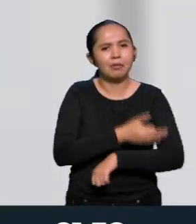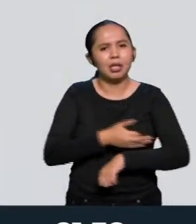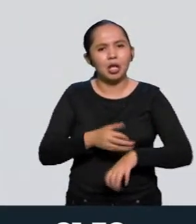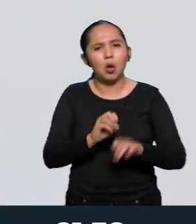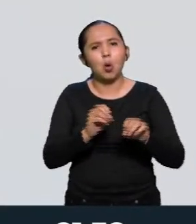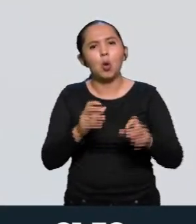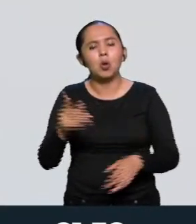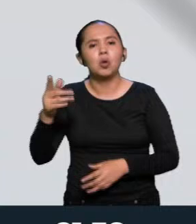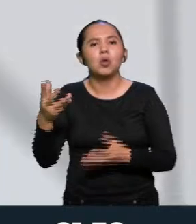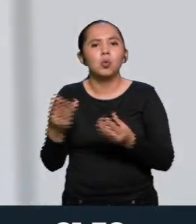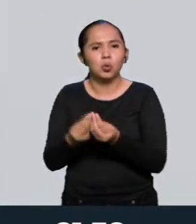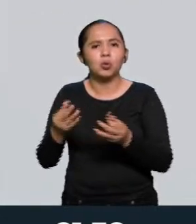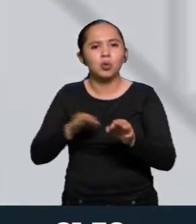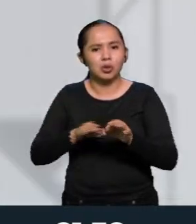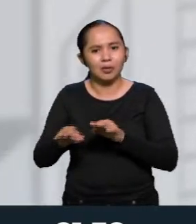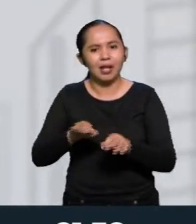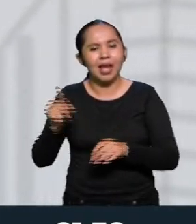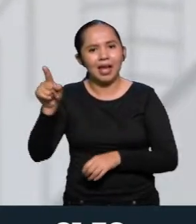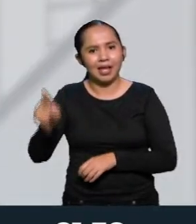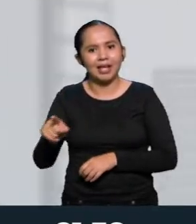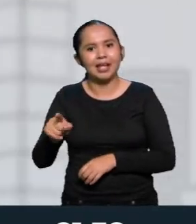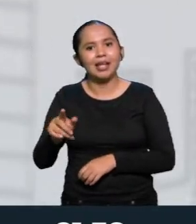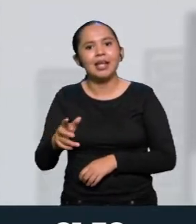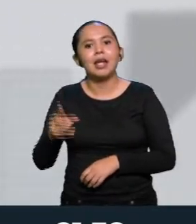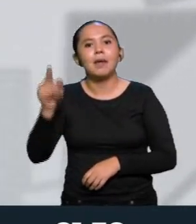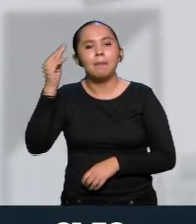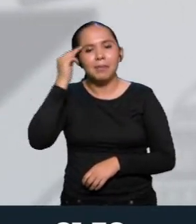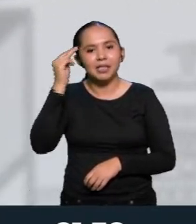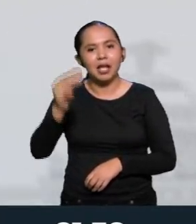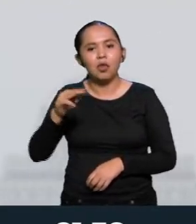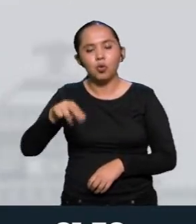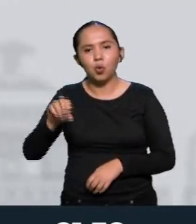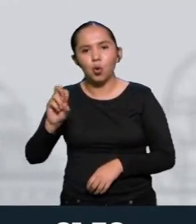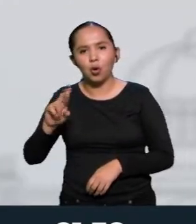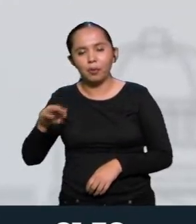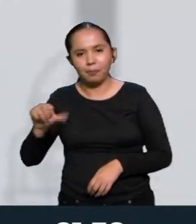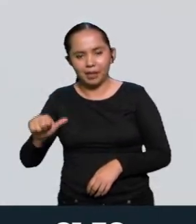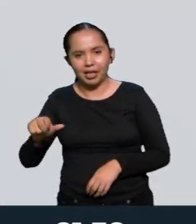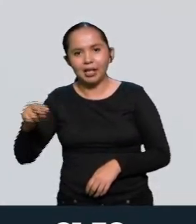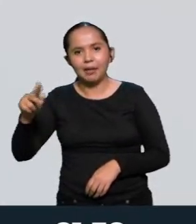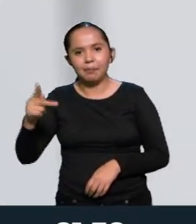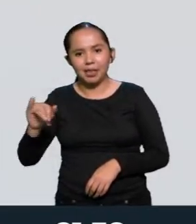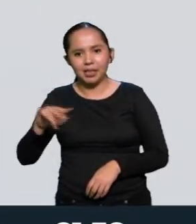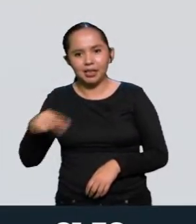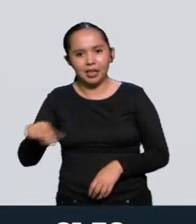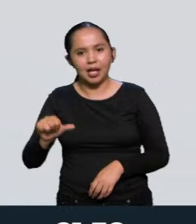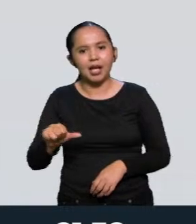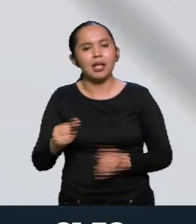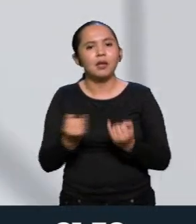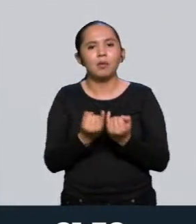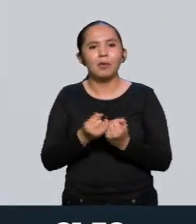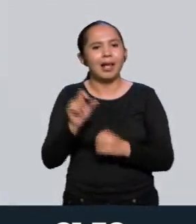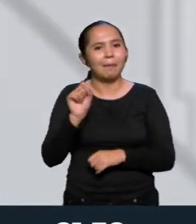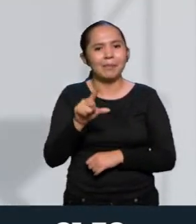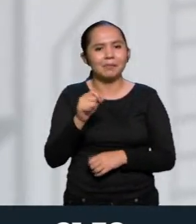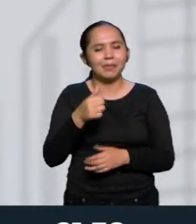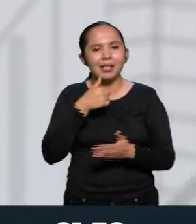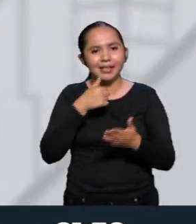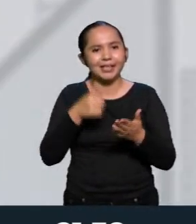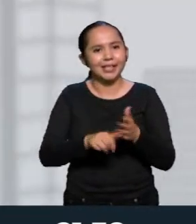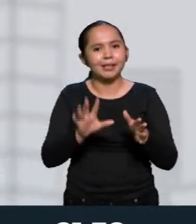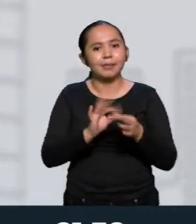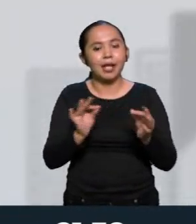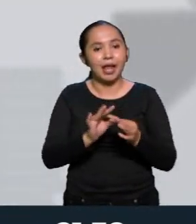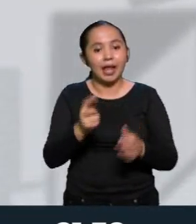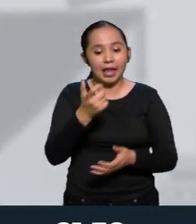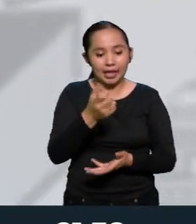Poder Judicial Federal y de forma directa con la ministra Norma Piña? Y otro dato muy importante que lo menciona en la misma carta. Todo el dinero